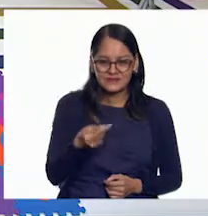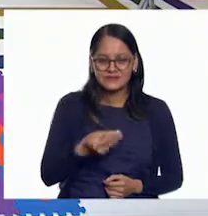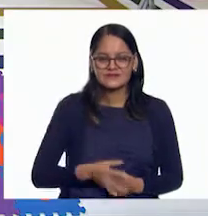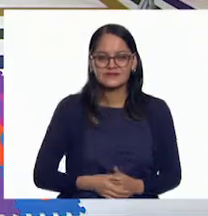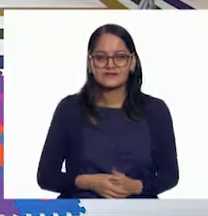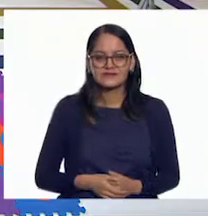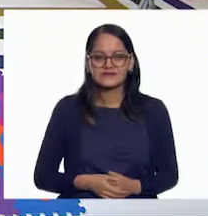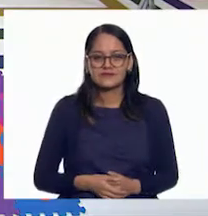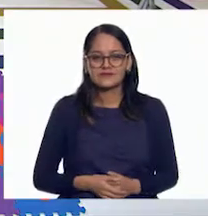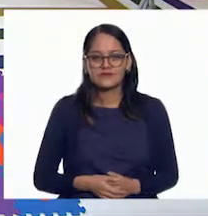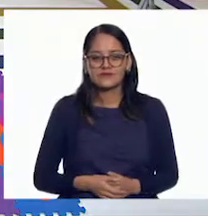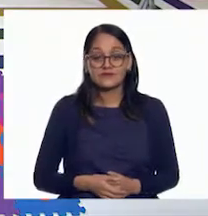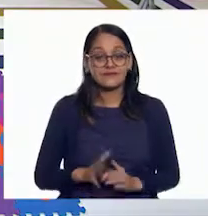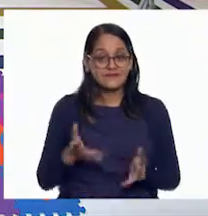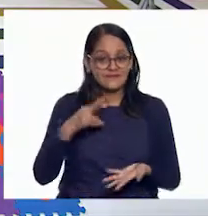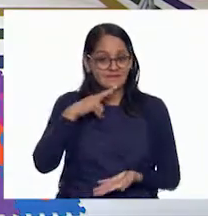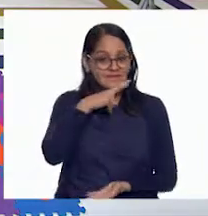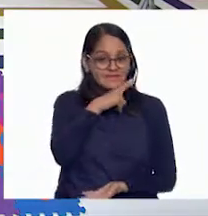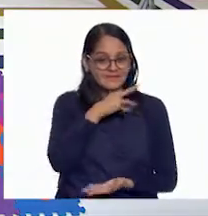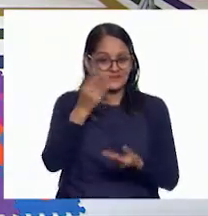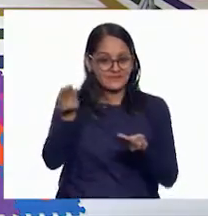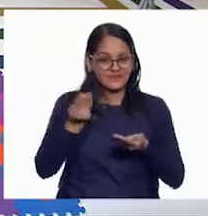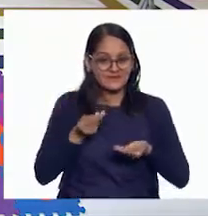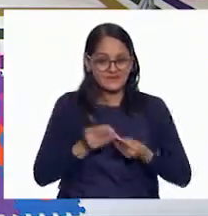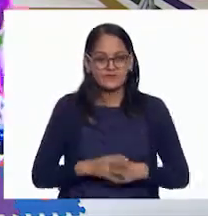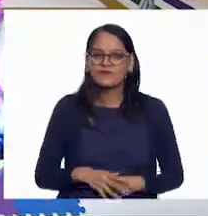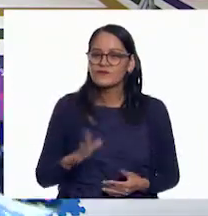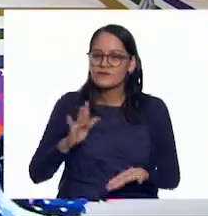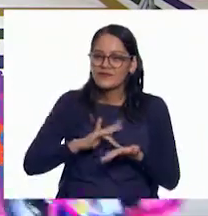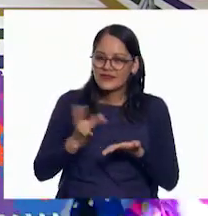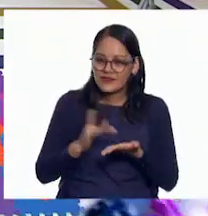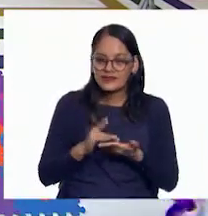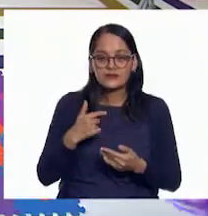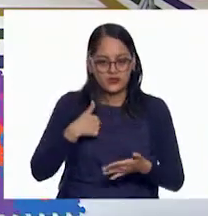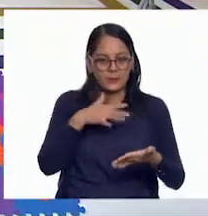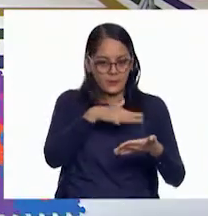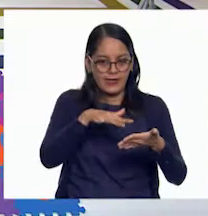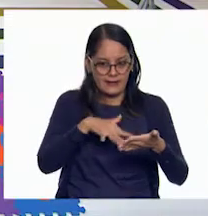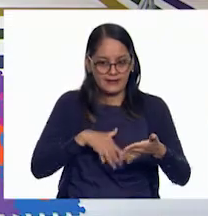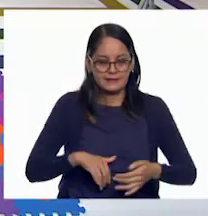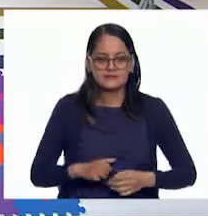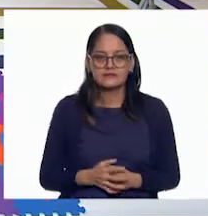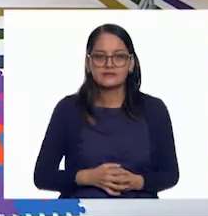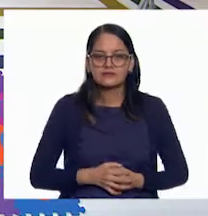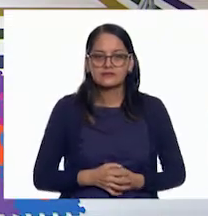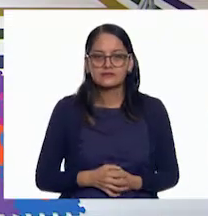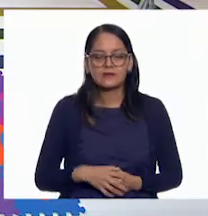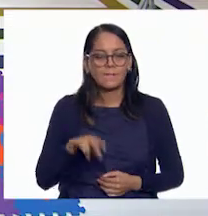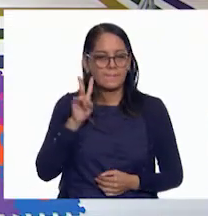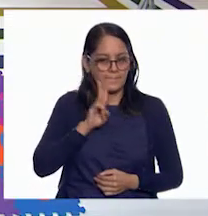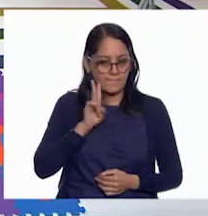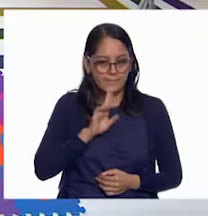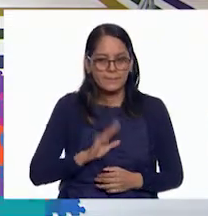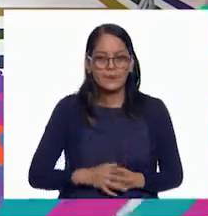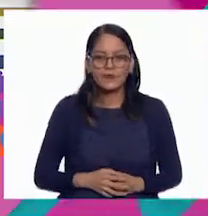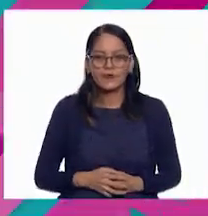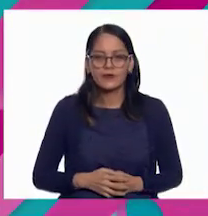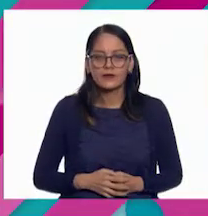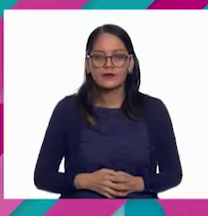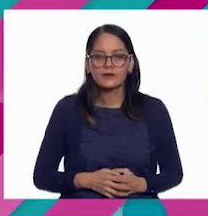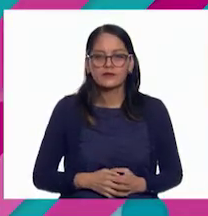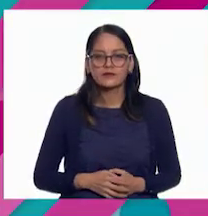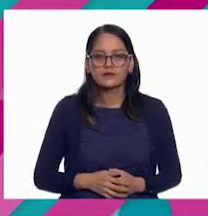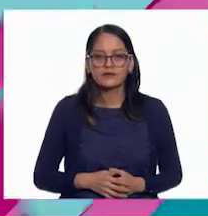ellas. Llegaron muy rápido, maestra. Sí. Muchas gracias, las voy a leer. A ver, yo leo